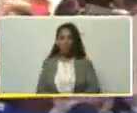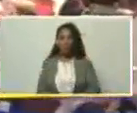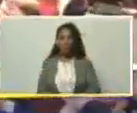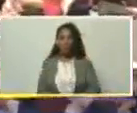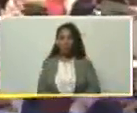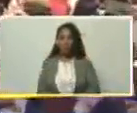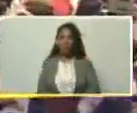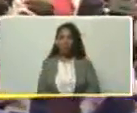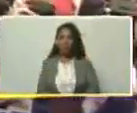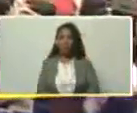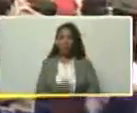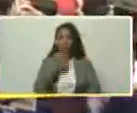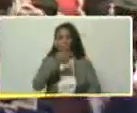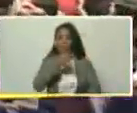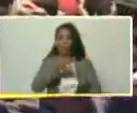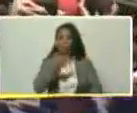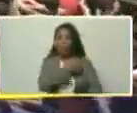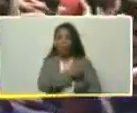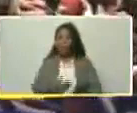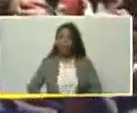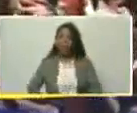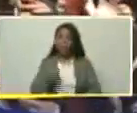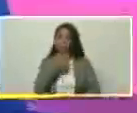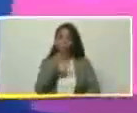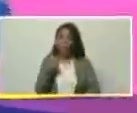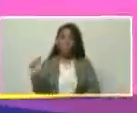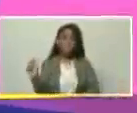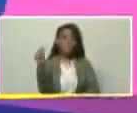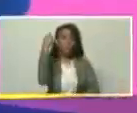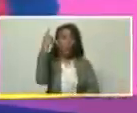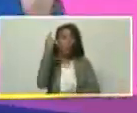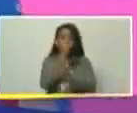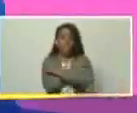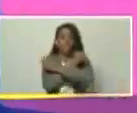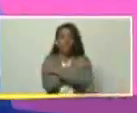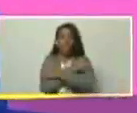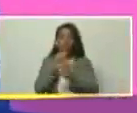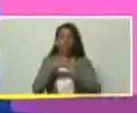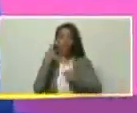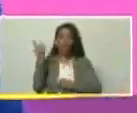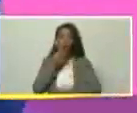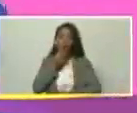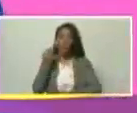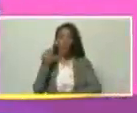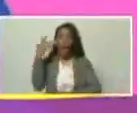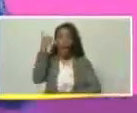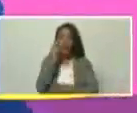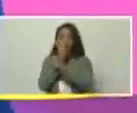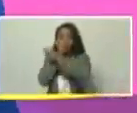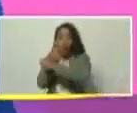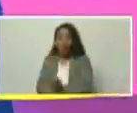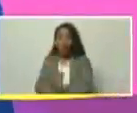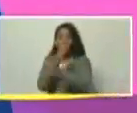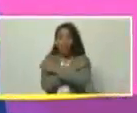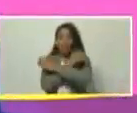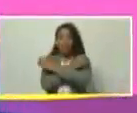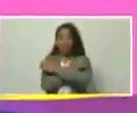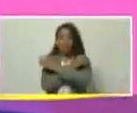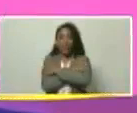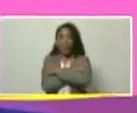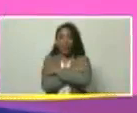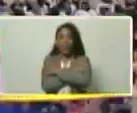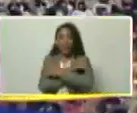Sí, buenas tardes, presidente. Bueno, lo primero es felicitar a todos estos muchachos que se están graduando. Felicitaciones para